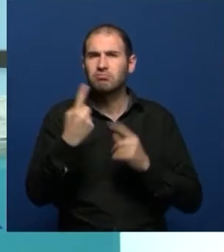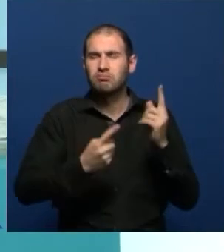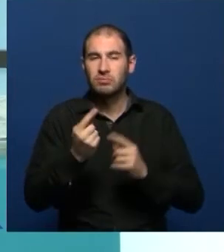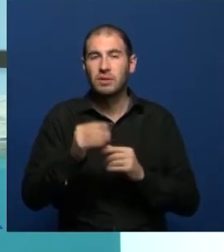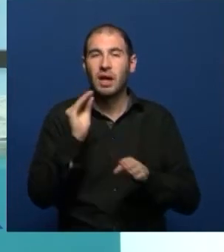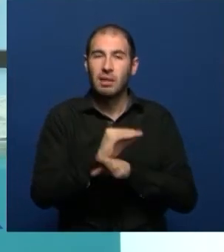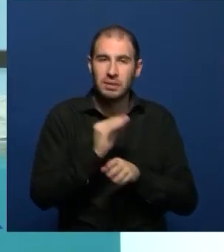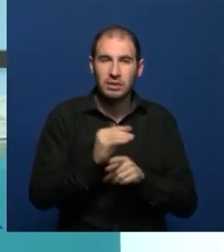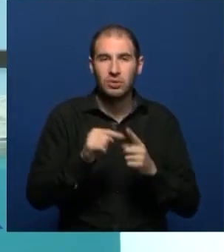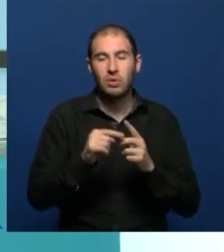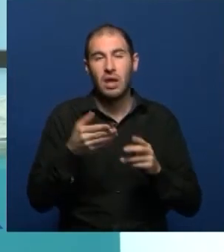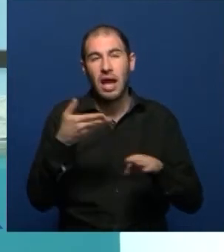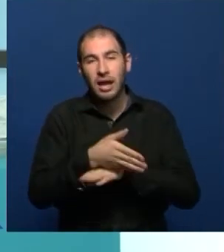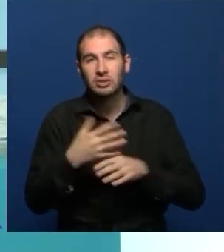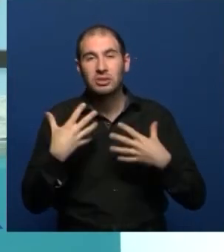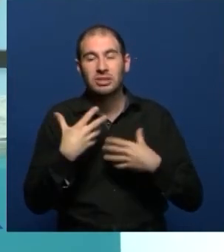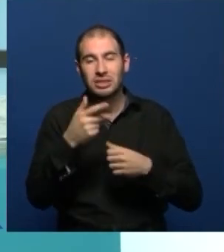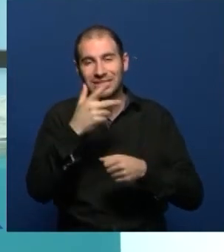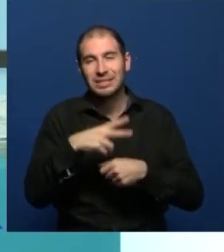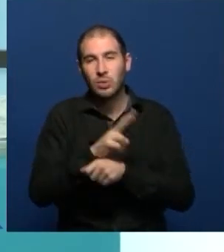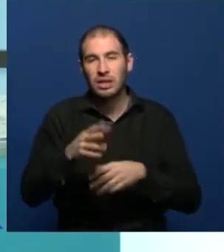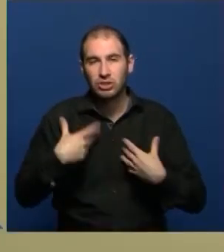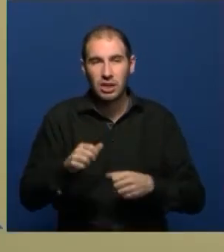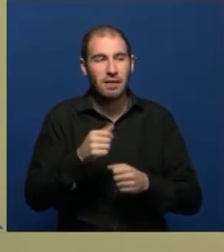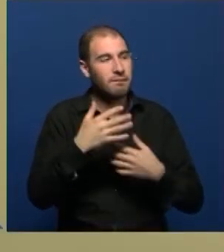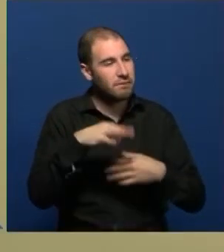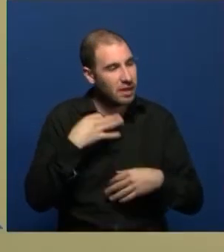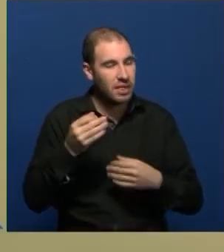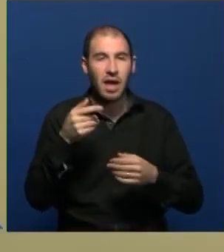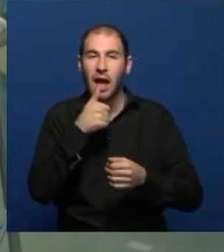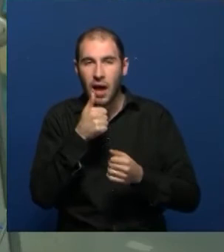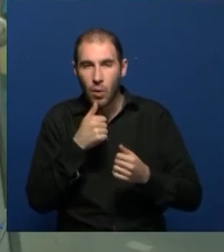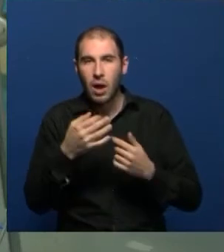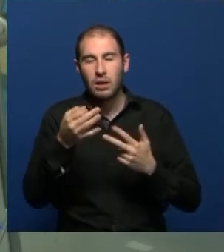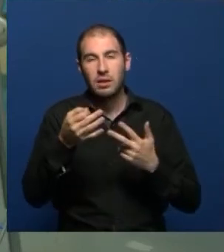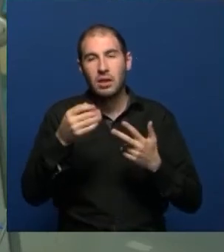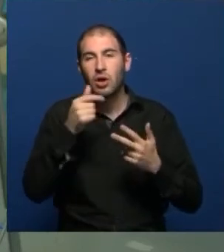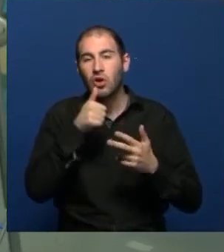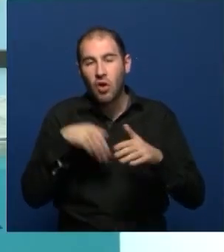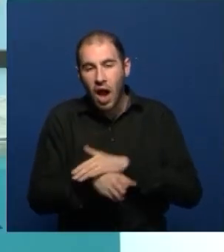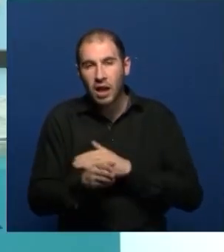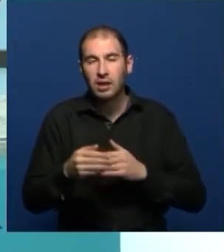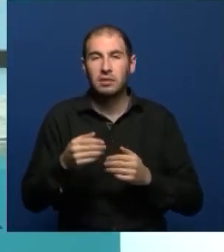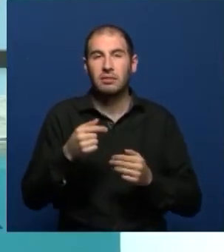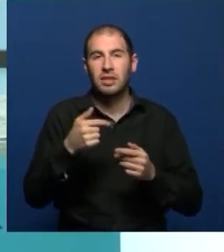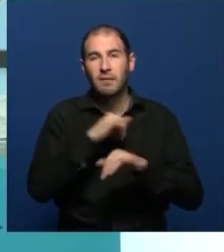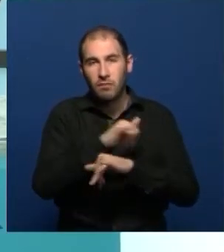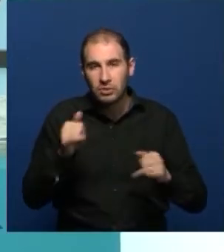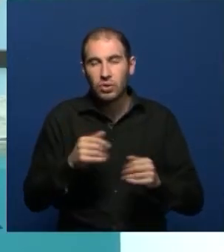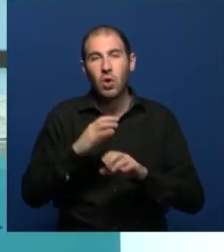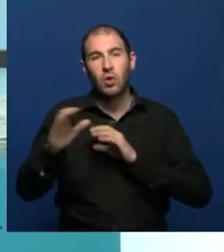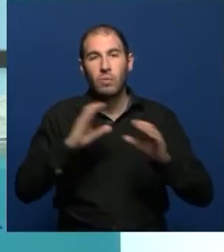la alimentación, el acceso a la seguridad social, el acceso al agua potable, las cloacas, la información,